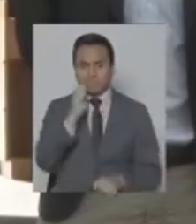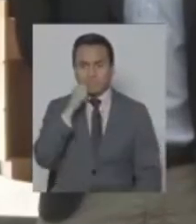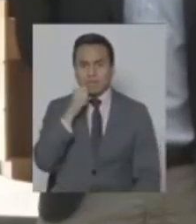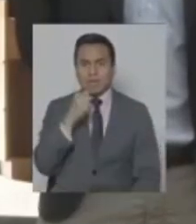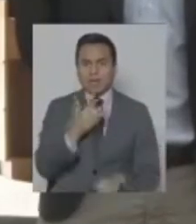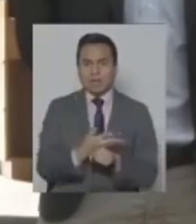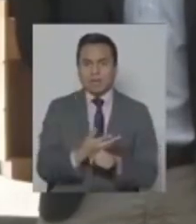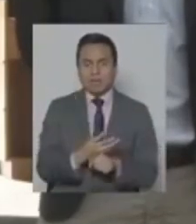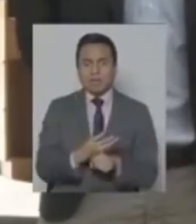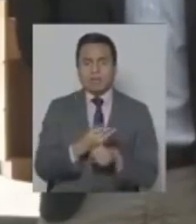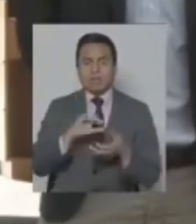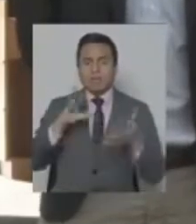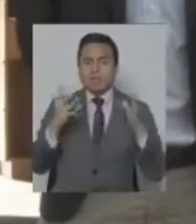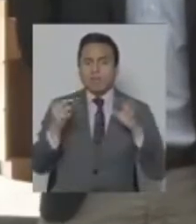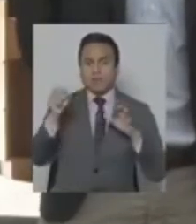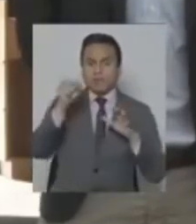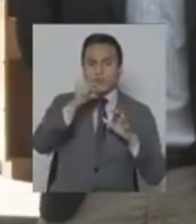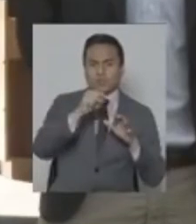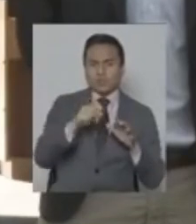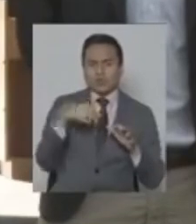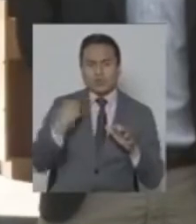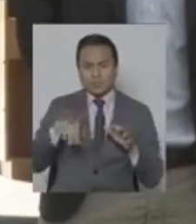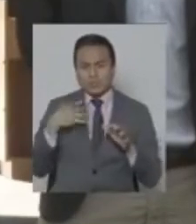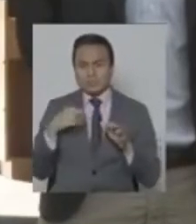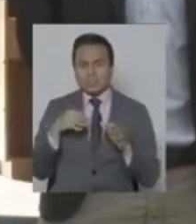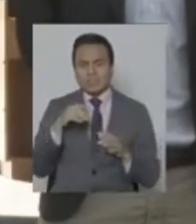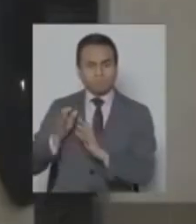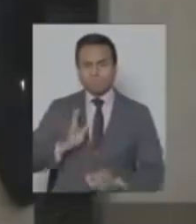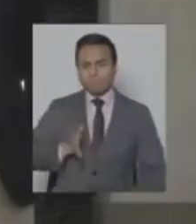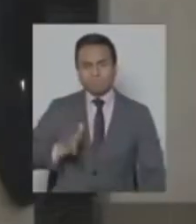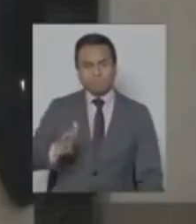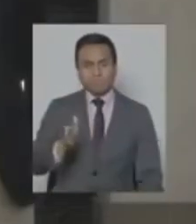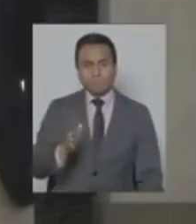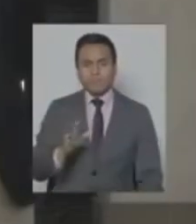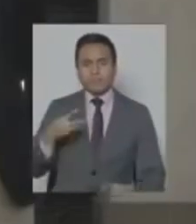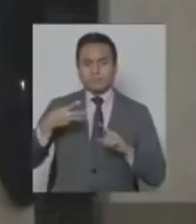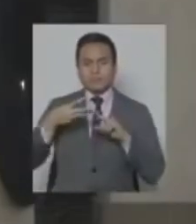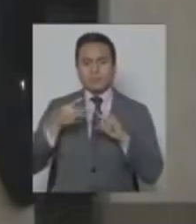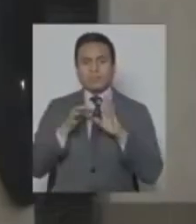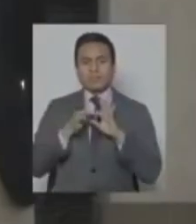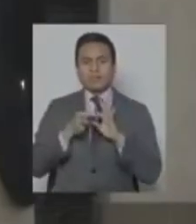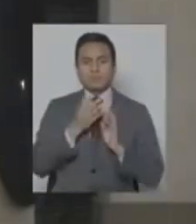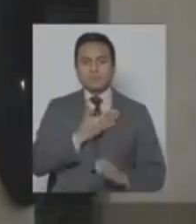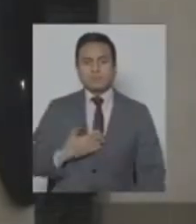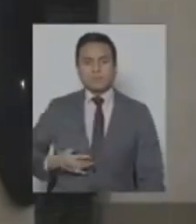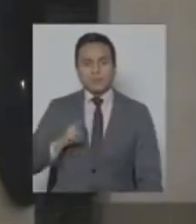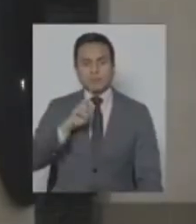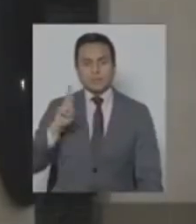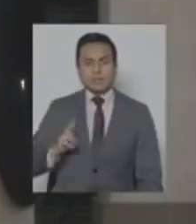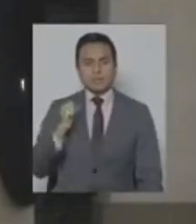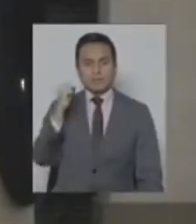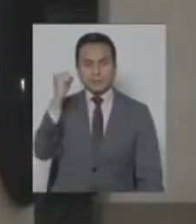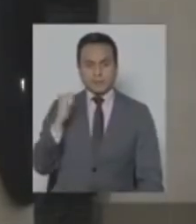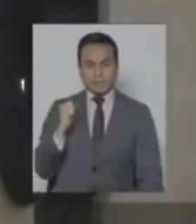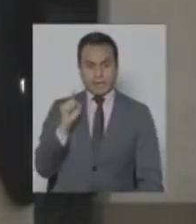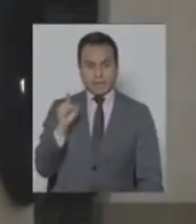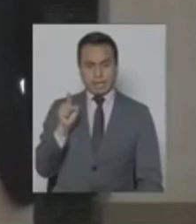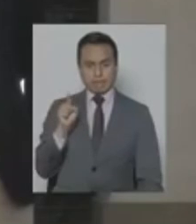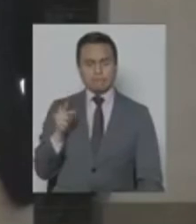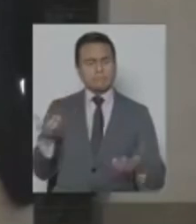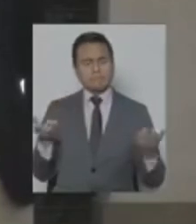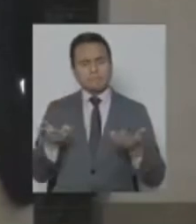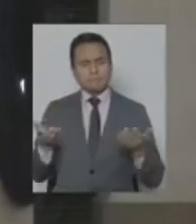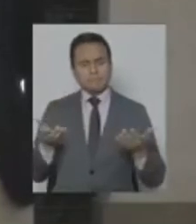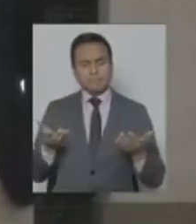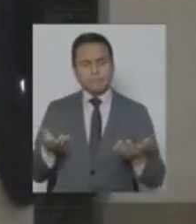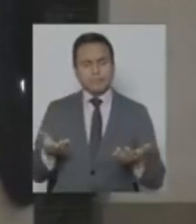tan fuertemente a todo el mundo y no solamente a nuestro país pero agradezco al presidente de la república sebastián piñera por a